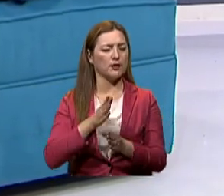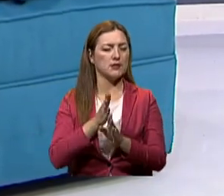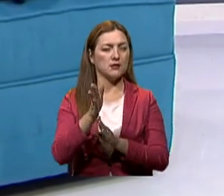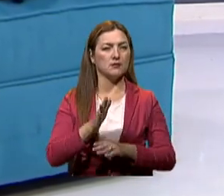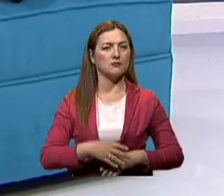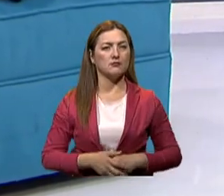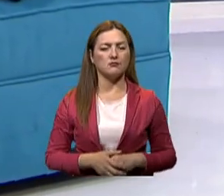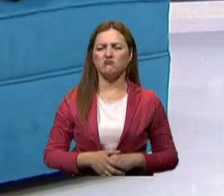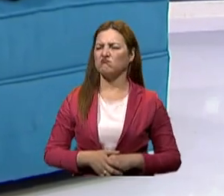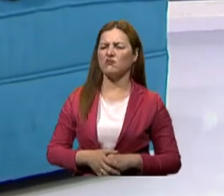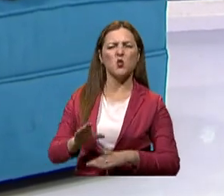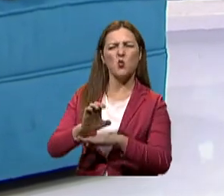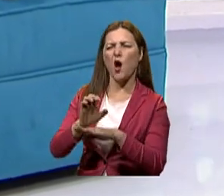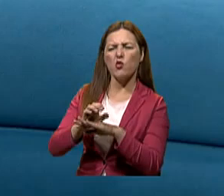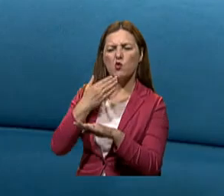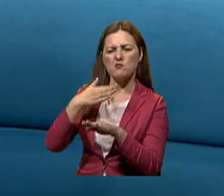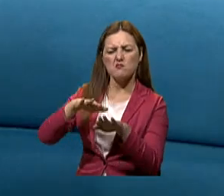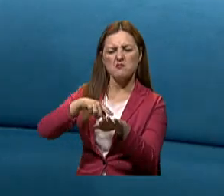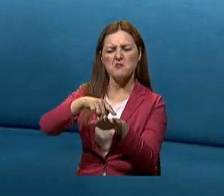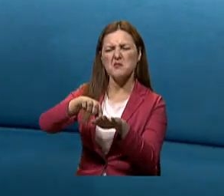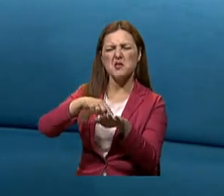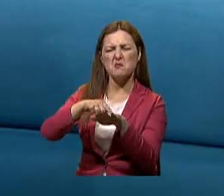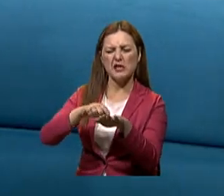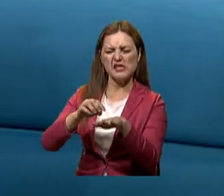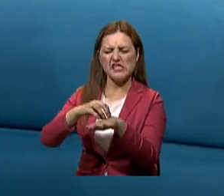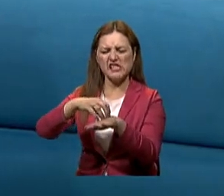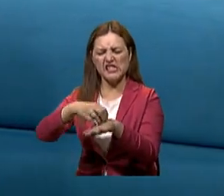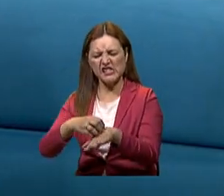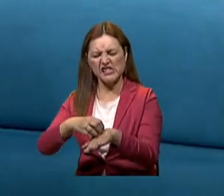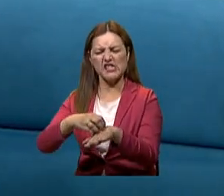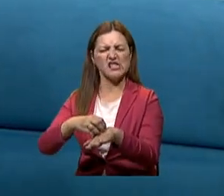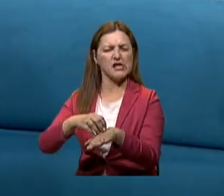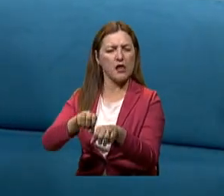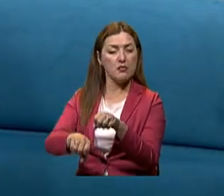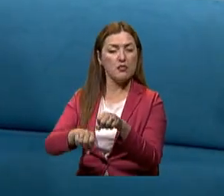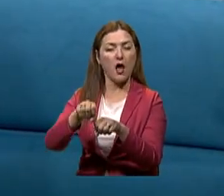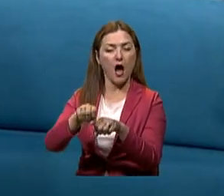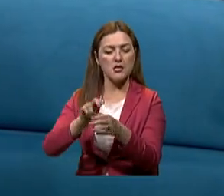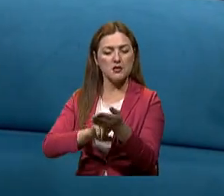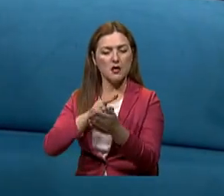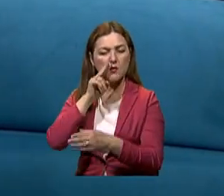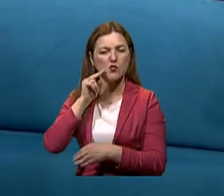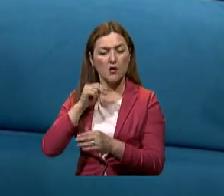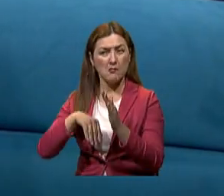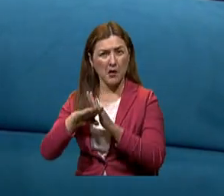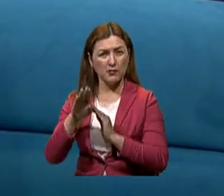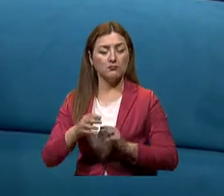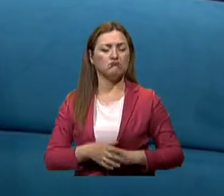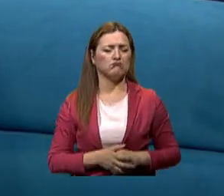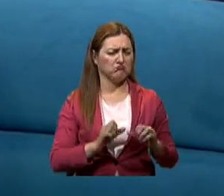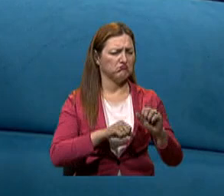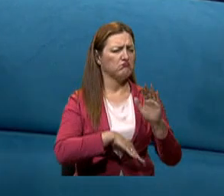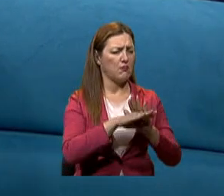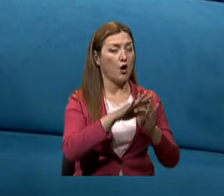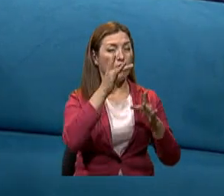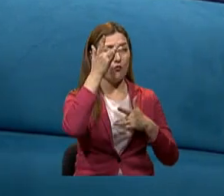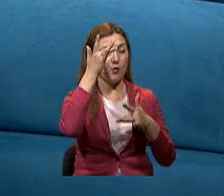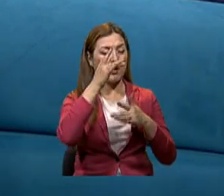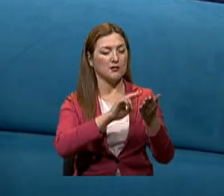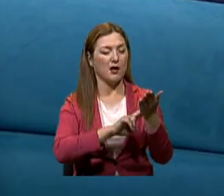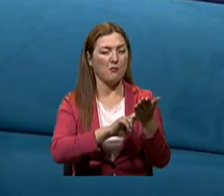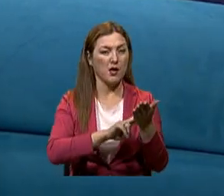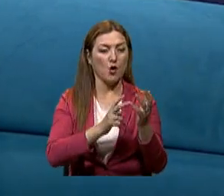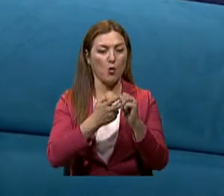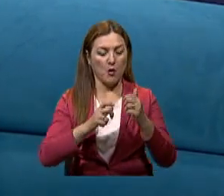las enfermedades de síndrome metabólico, ¿no? Como la hipertensión, la diabetes y la insuficiencia renal. Es una de las mayores complicaciones sobre